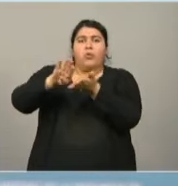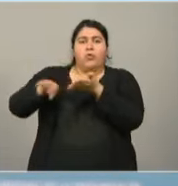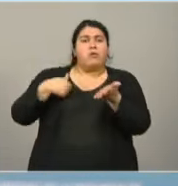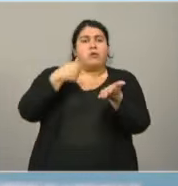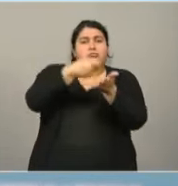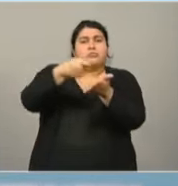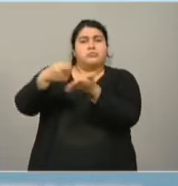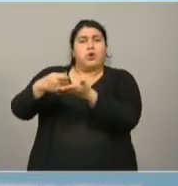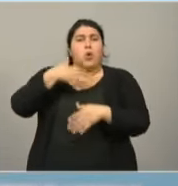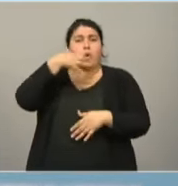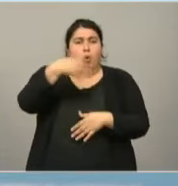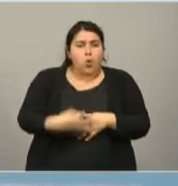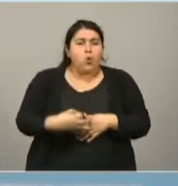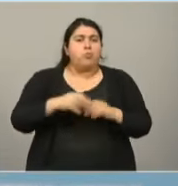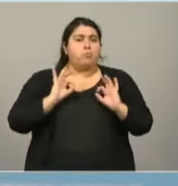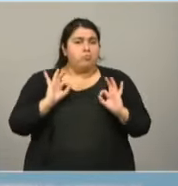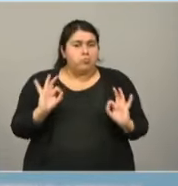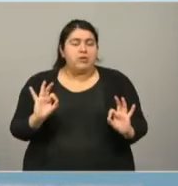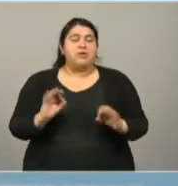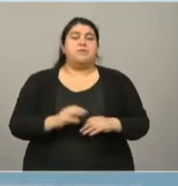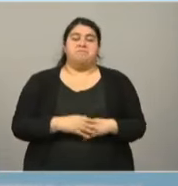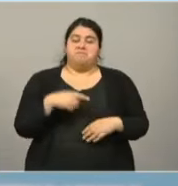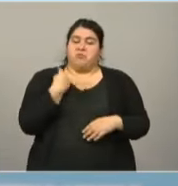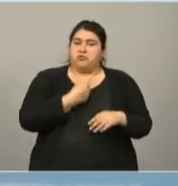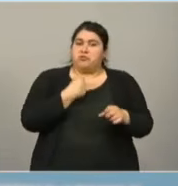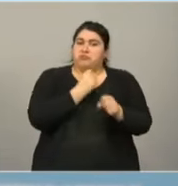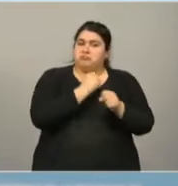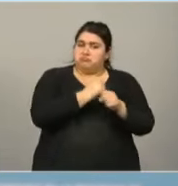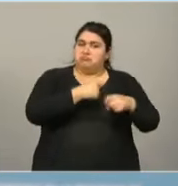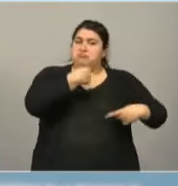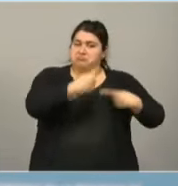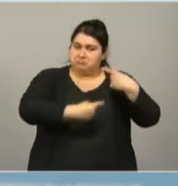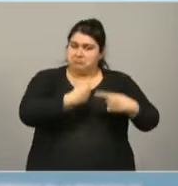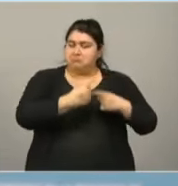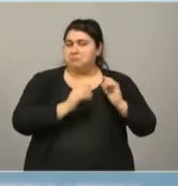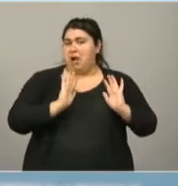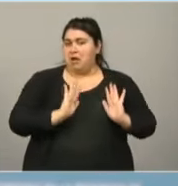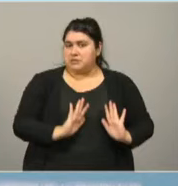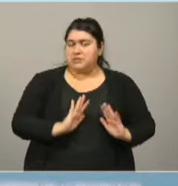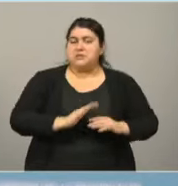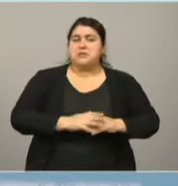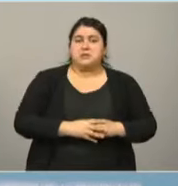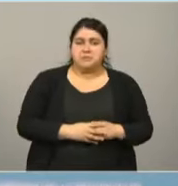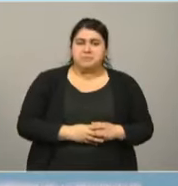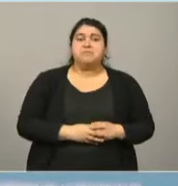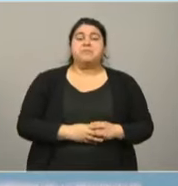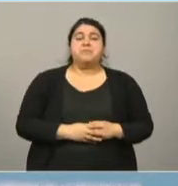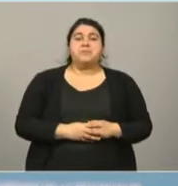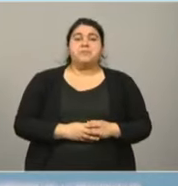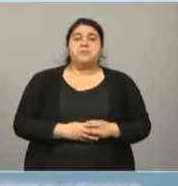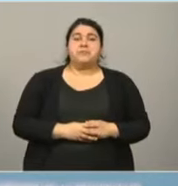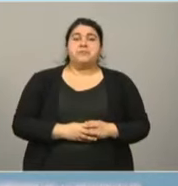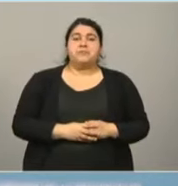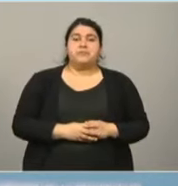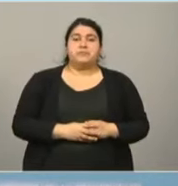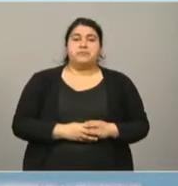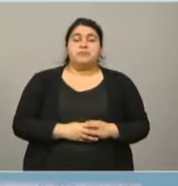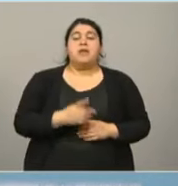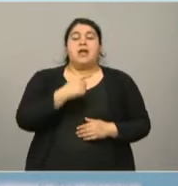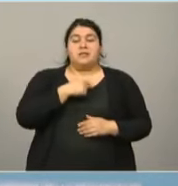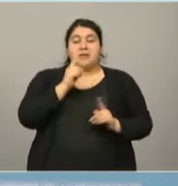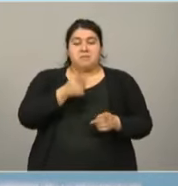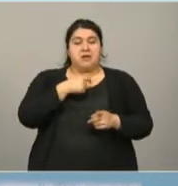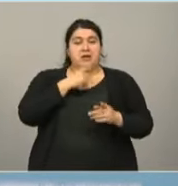vamos y lo vamos a a seguir haciendo e en ese sentido lo que quiero